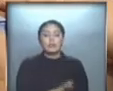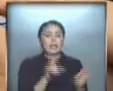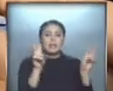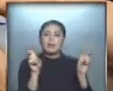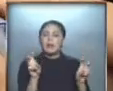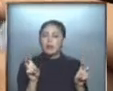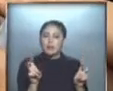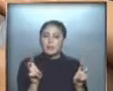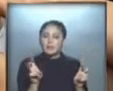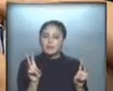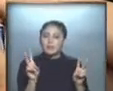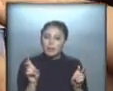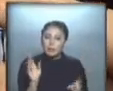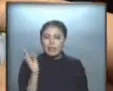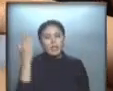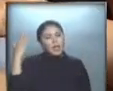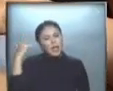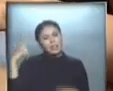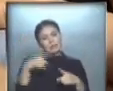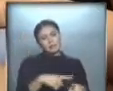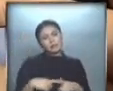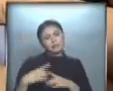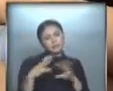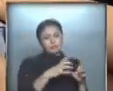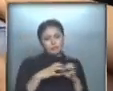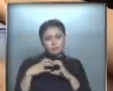tema que se había debatido en